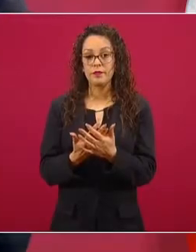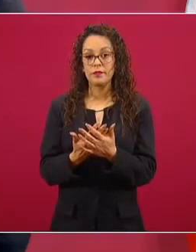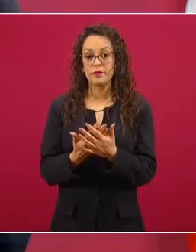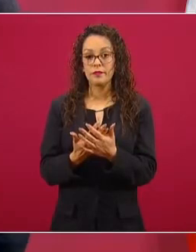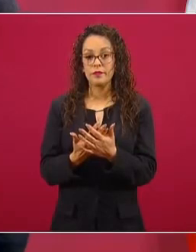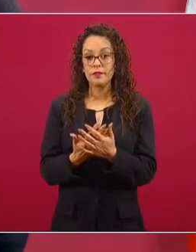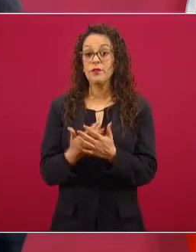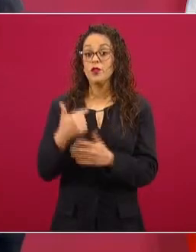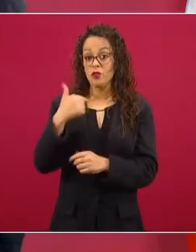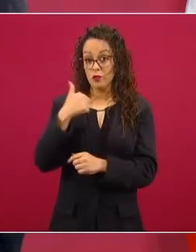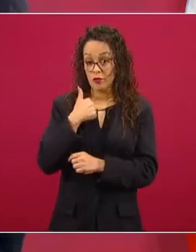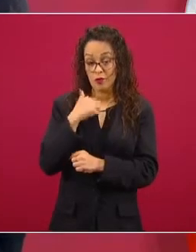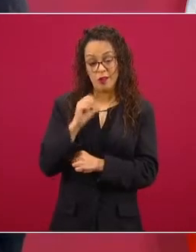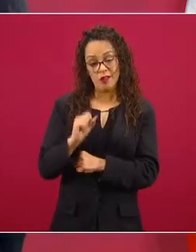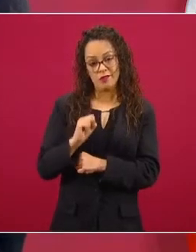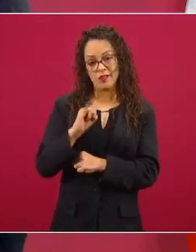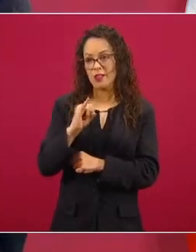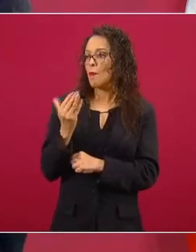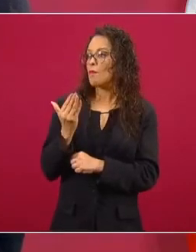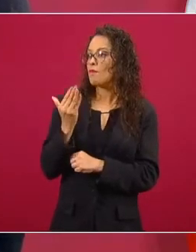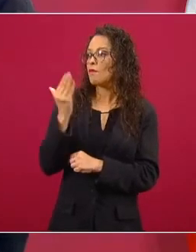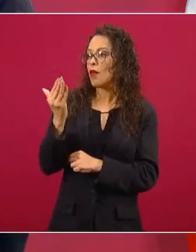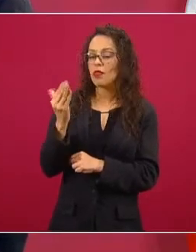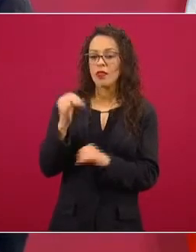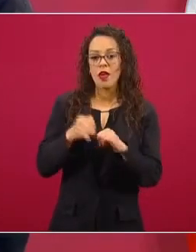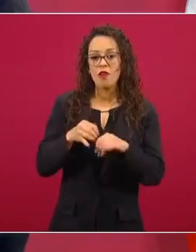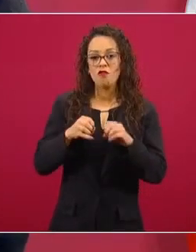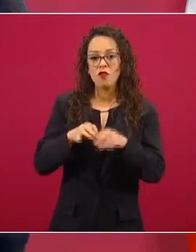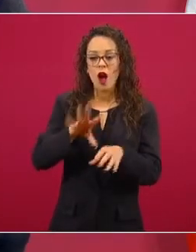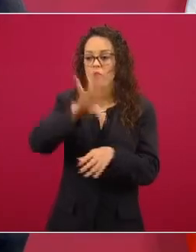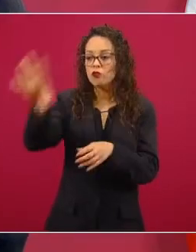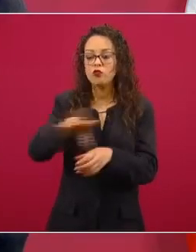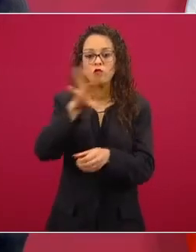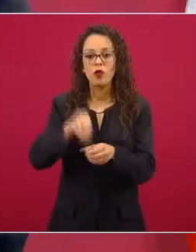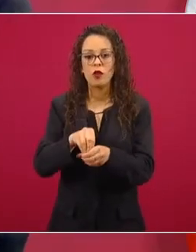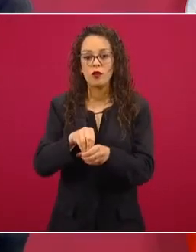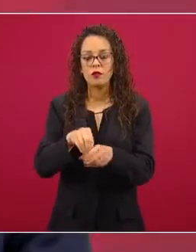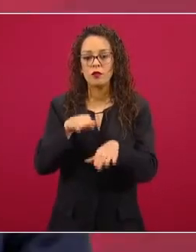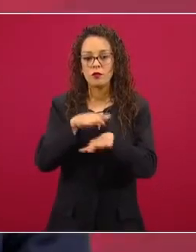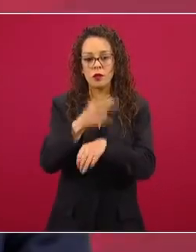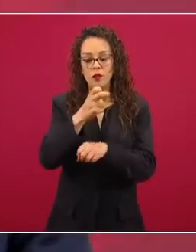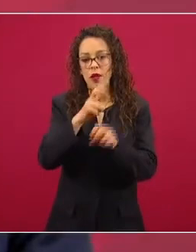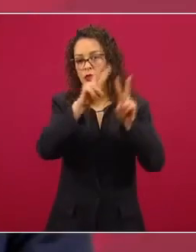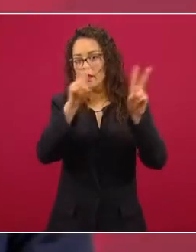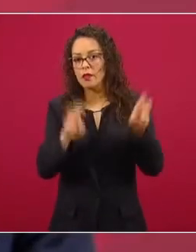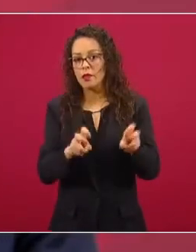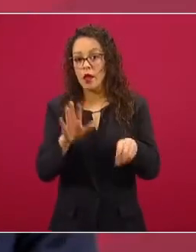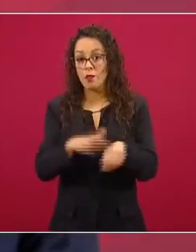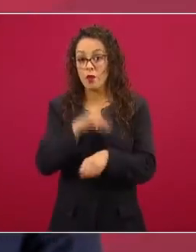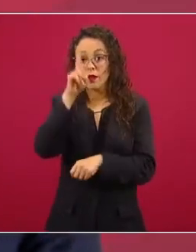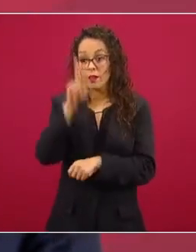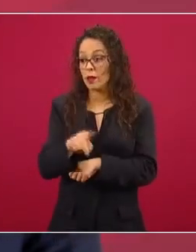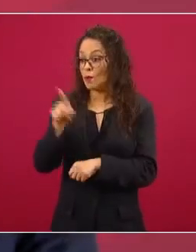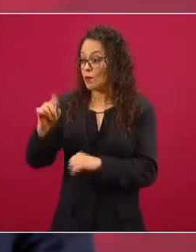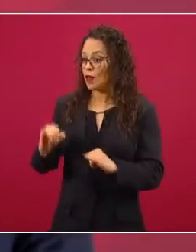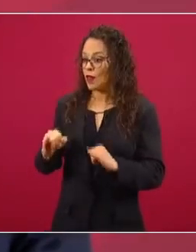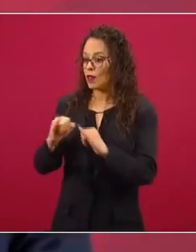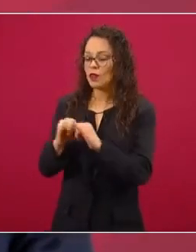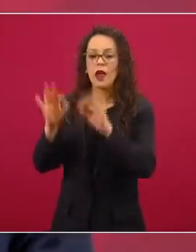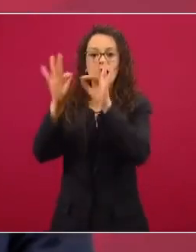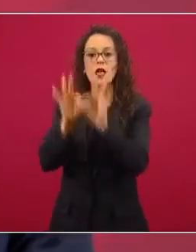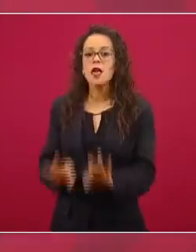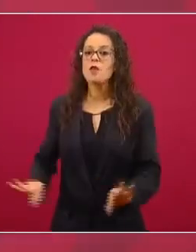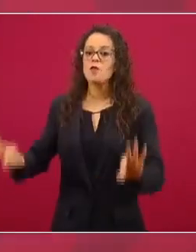información sobre este tema, porque es una institución fundamental, es una institución de